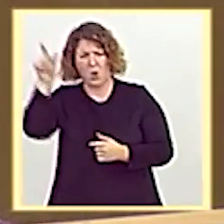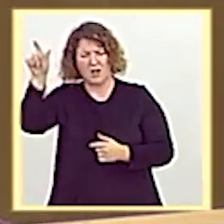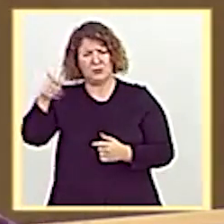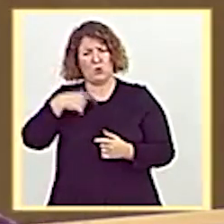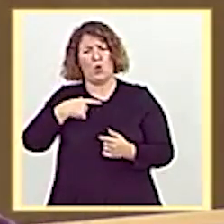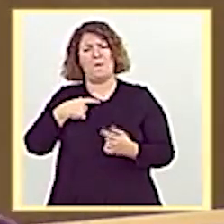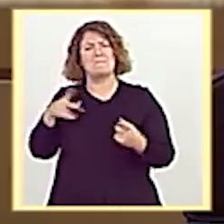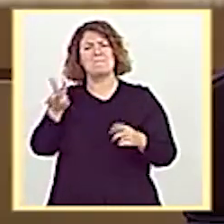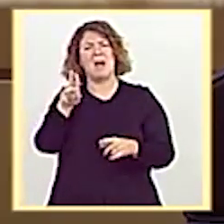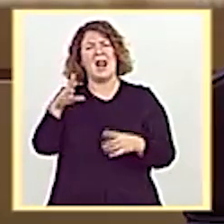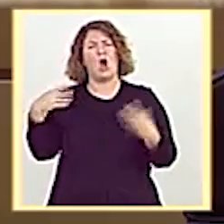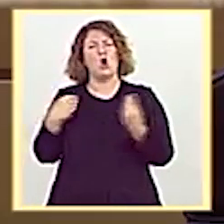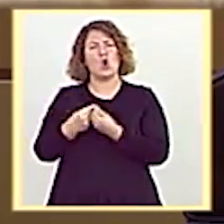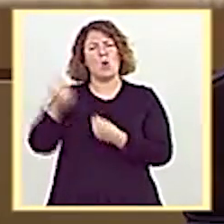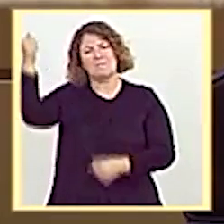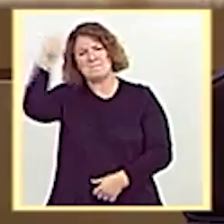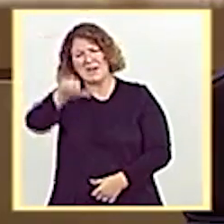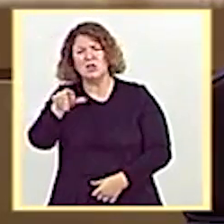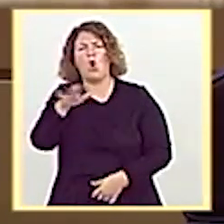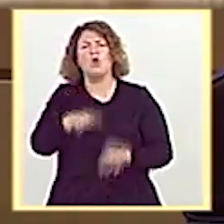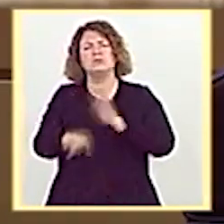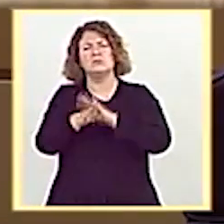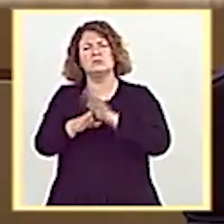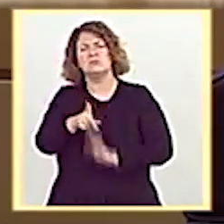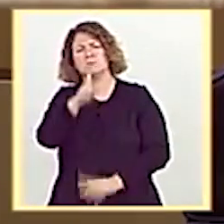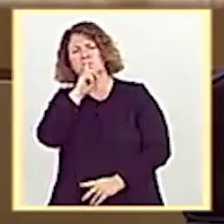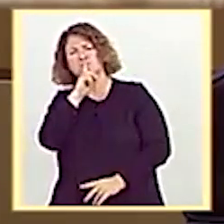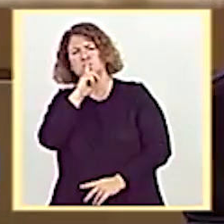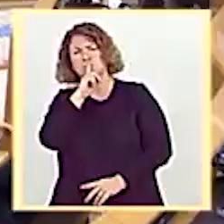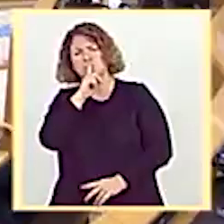machista o va a seguir callada?